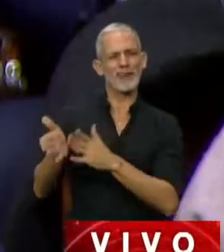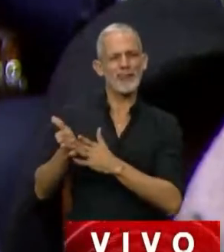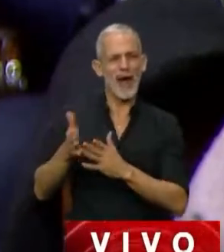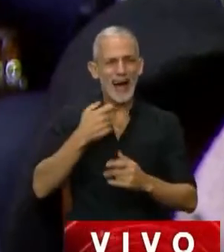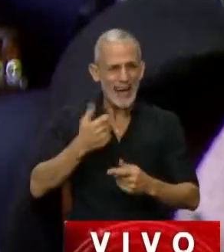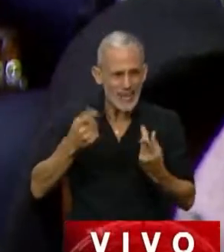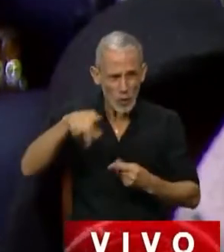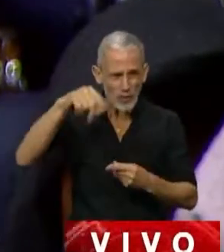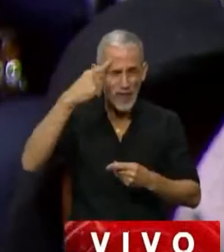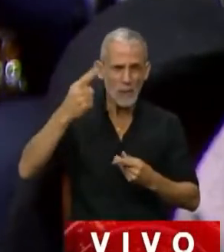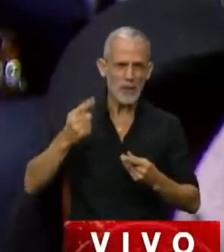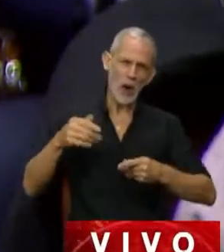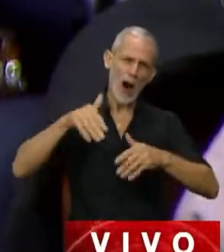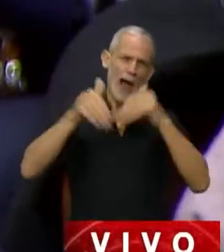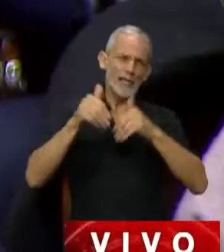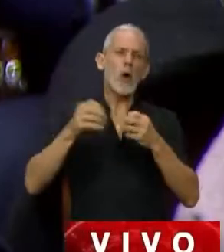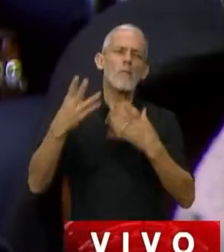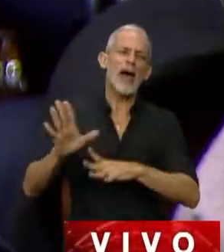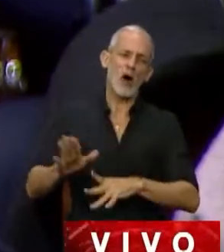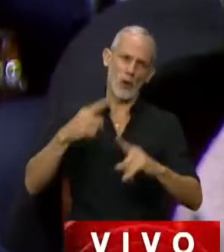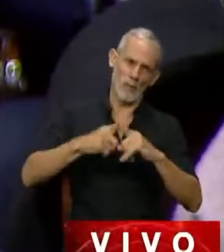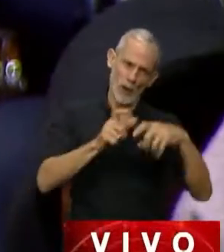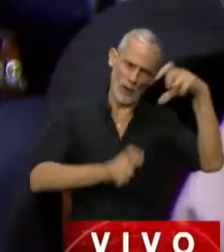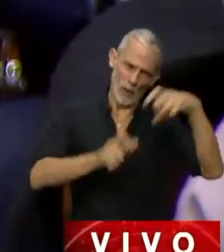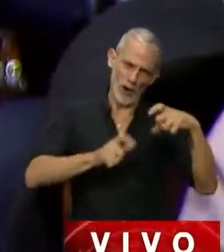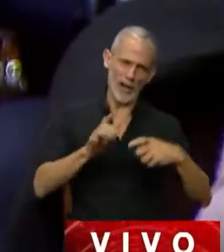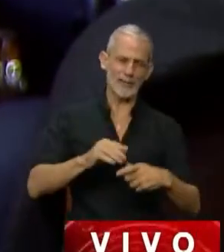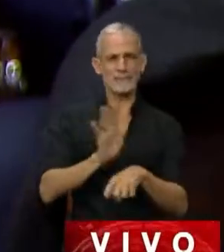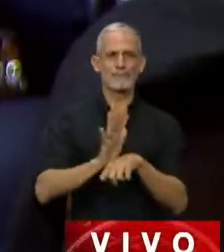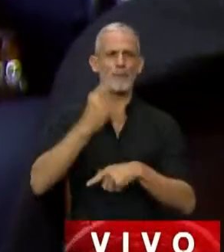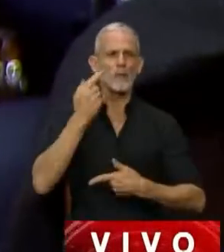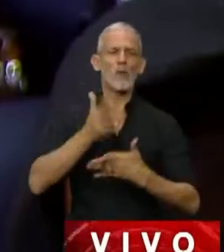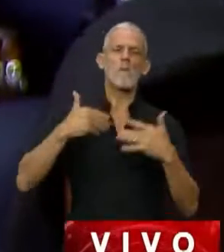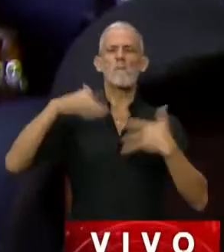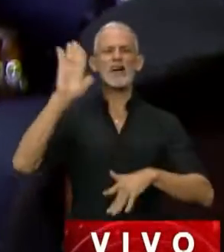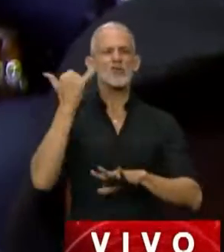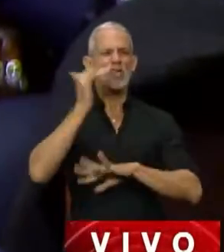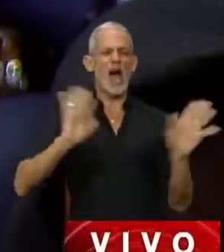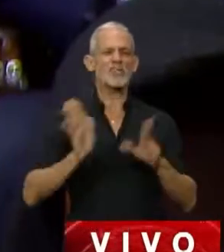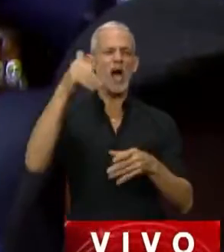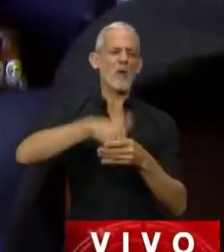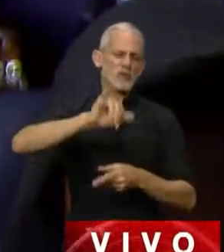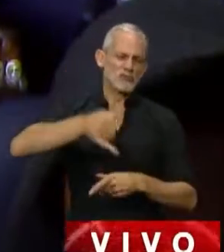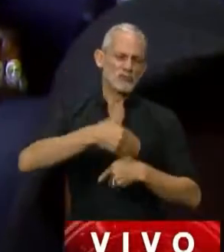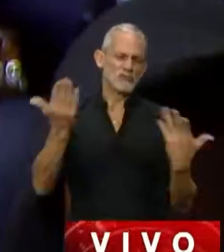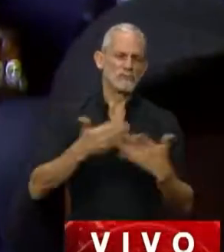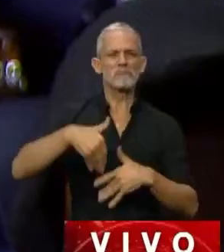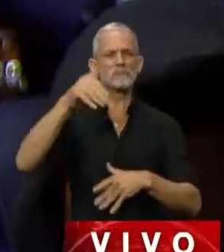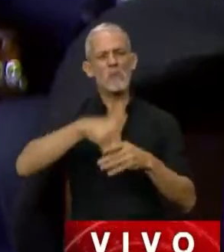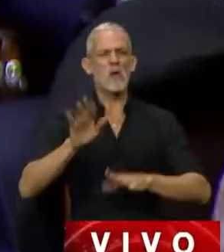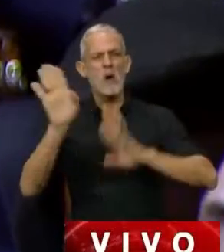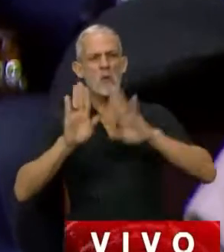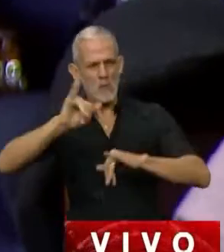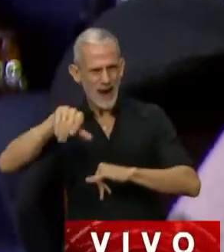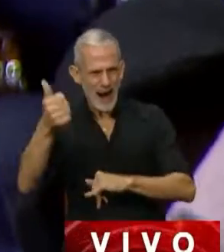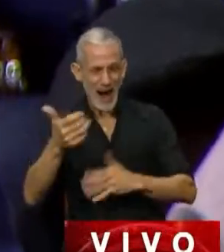que ustedes creen que es una ventaja electoral, simplemente para demostrar que tienen mayoría y punto. Ahora, si es tan malo el